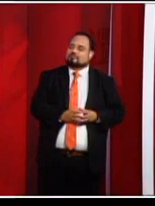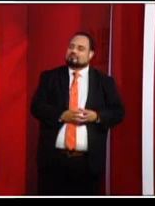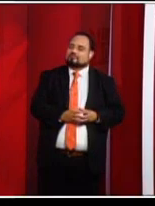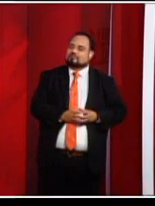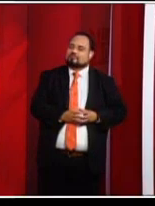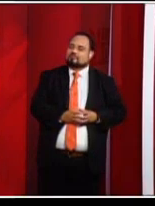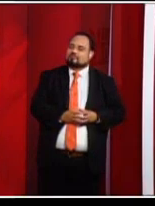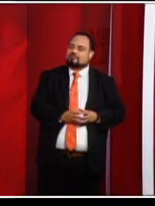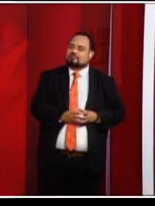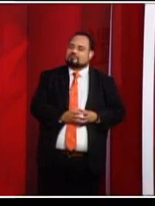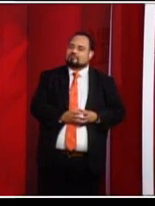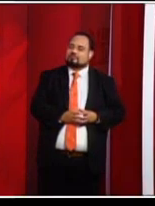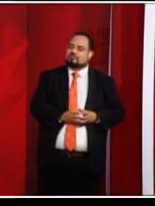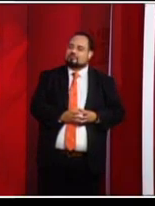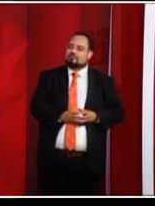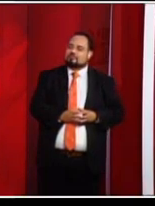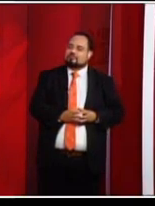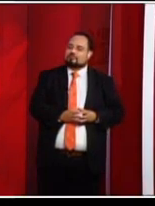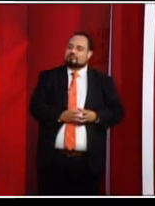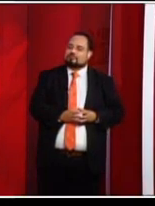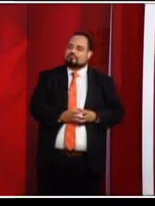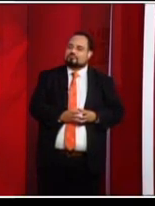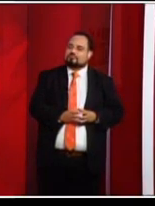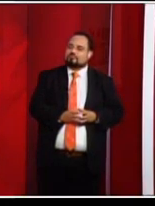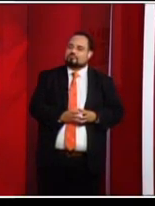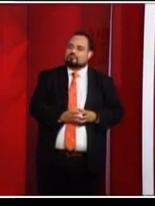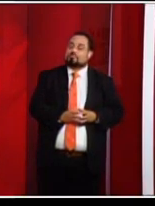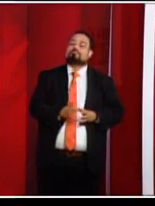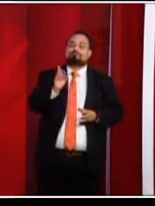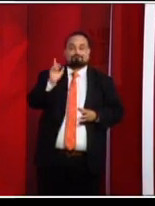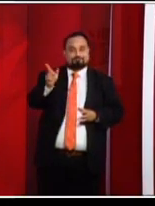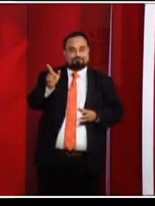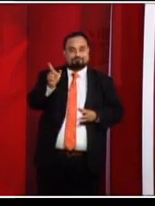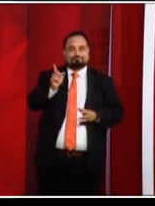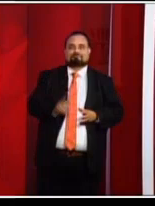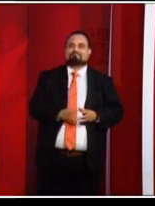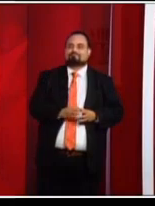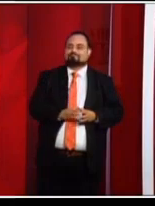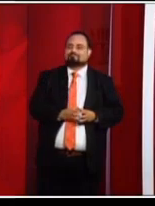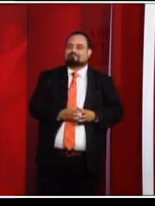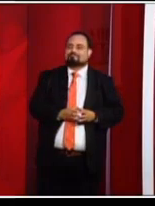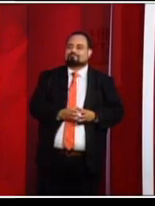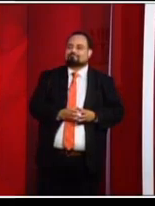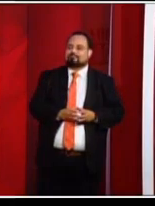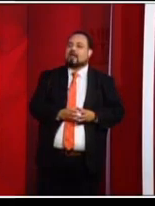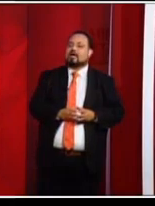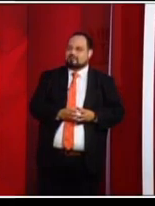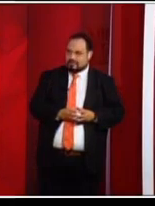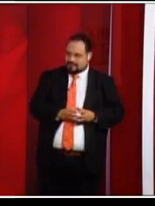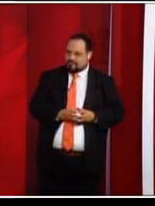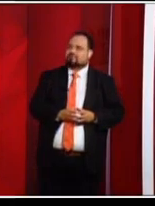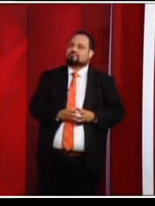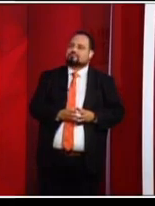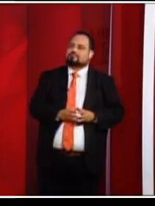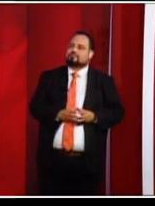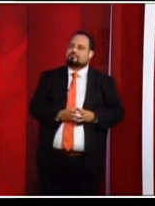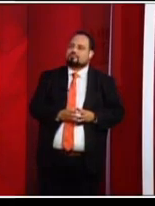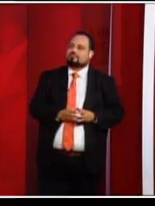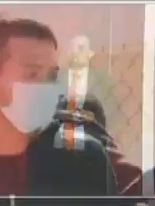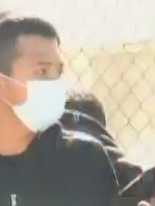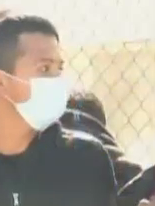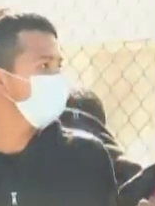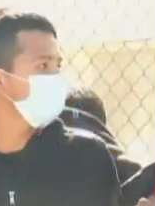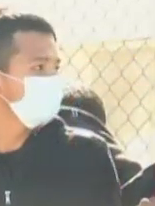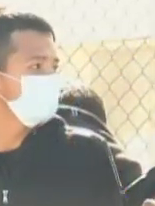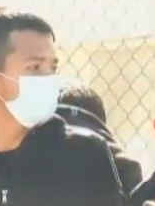usted conoce y le puede contar a otras personas de qué se trata entonces que ya no se aplique el título 42